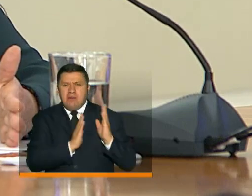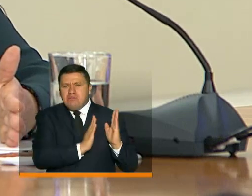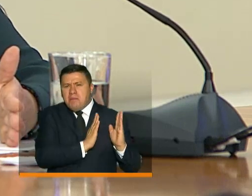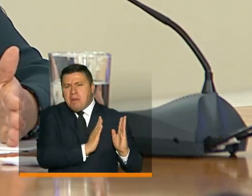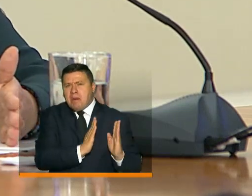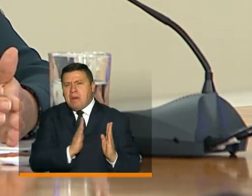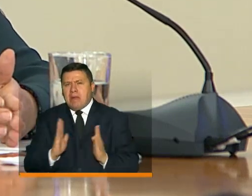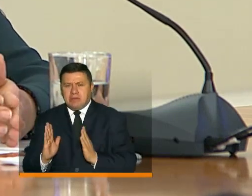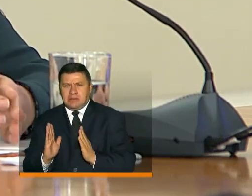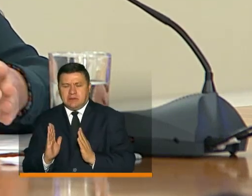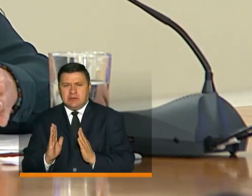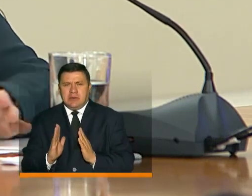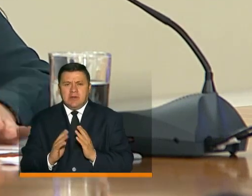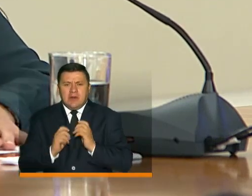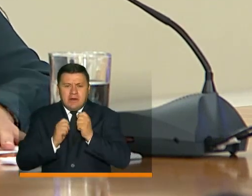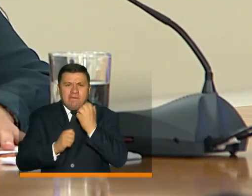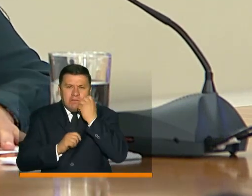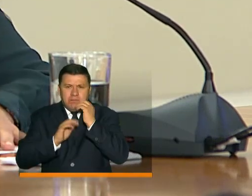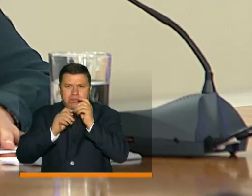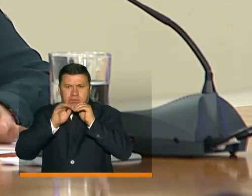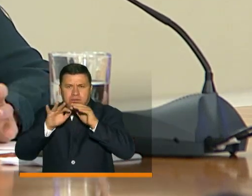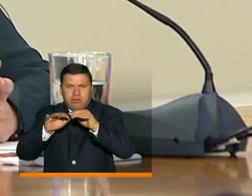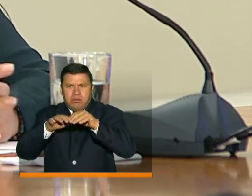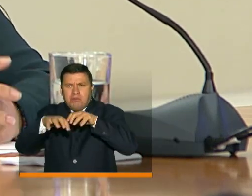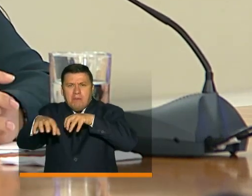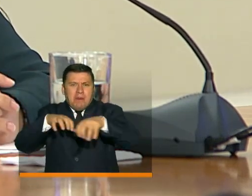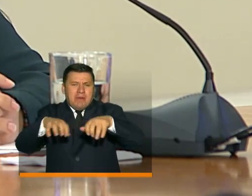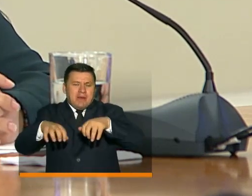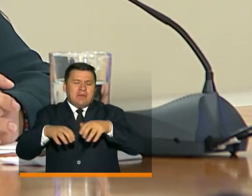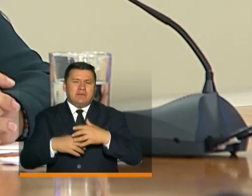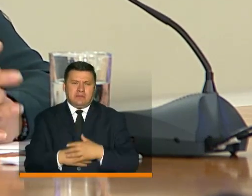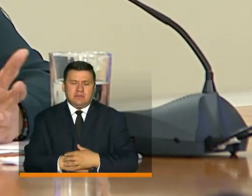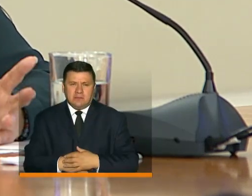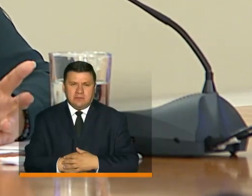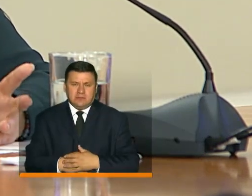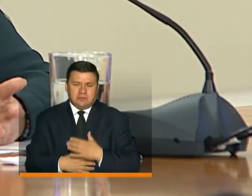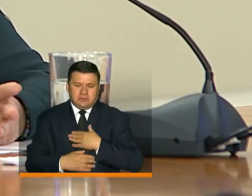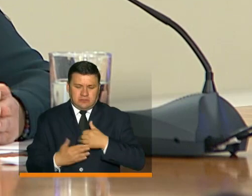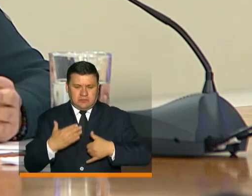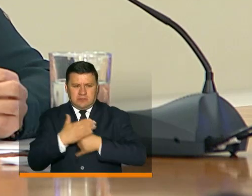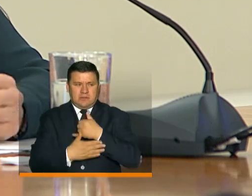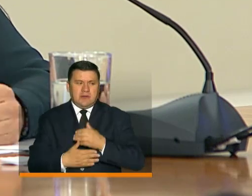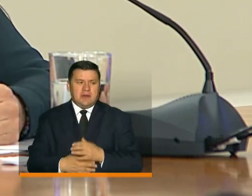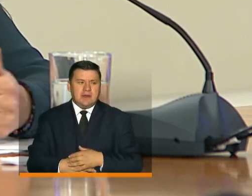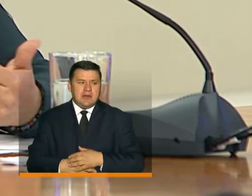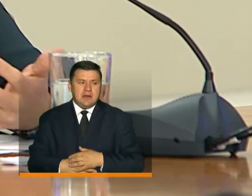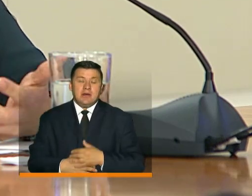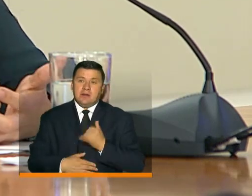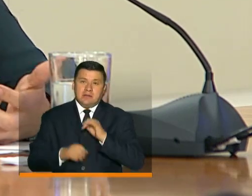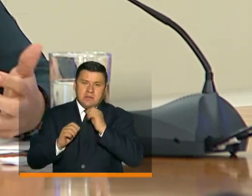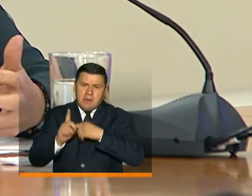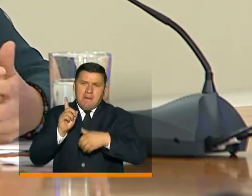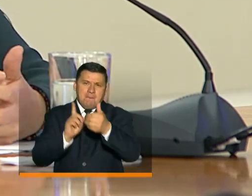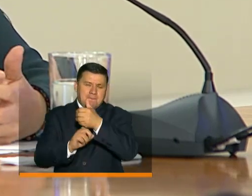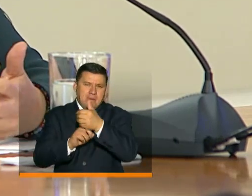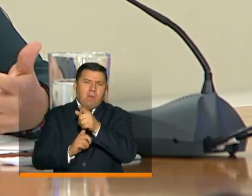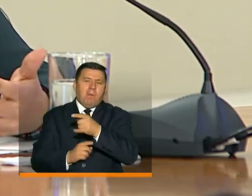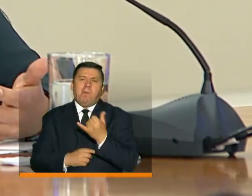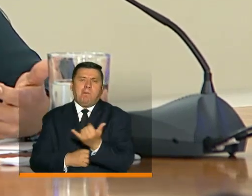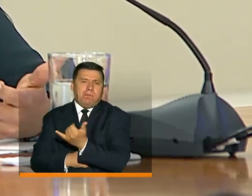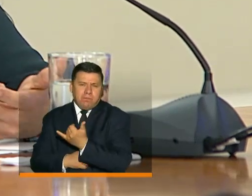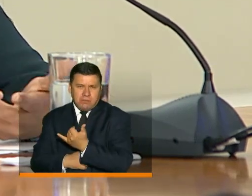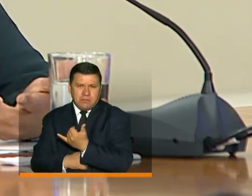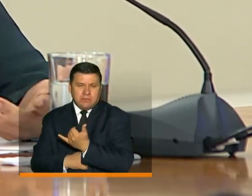secuencias o cómo han sido las secuencias virales distribuidas a nivel de nuestro territorio. Hemos podido identificar que